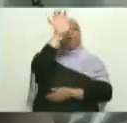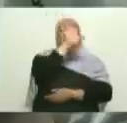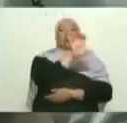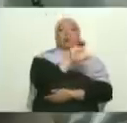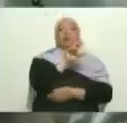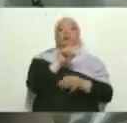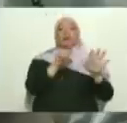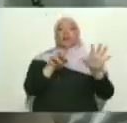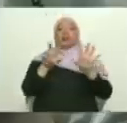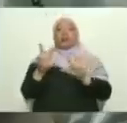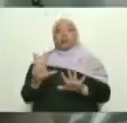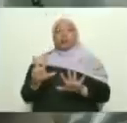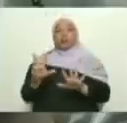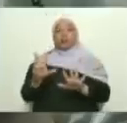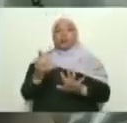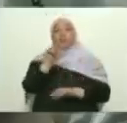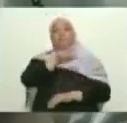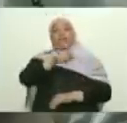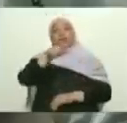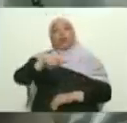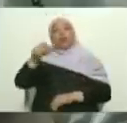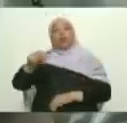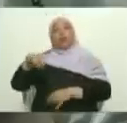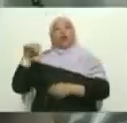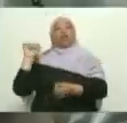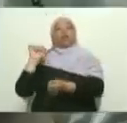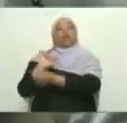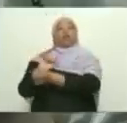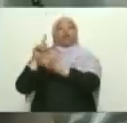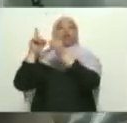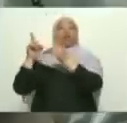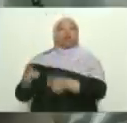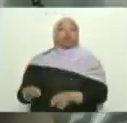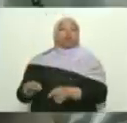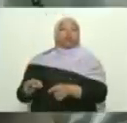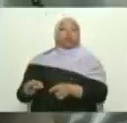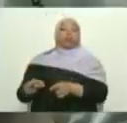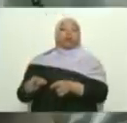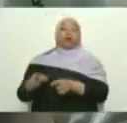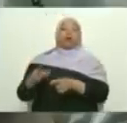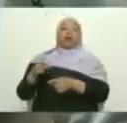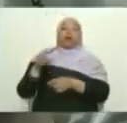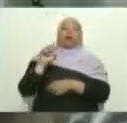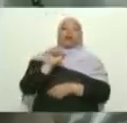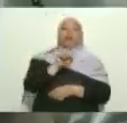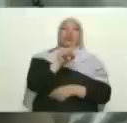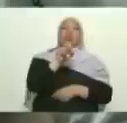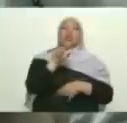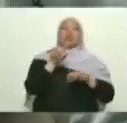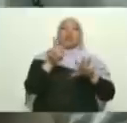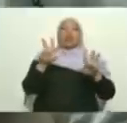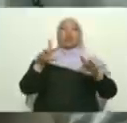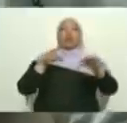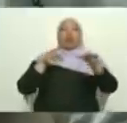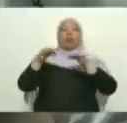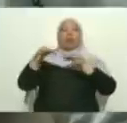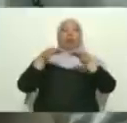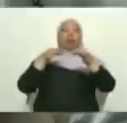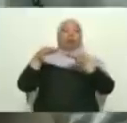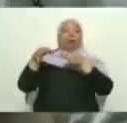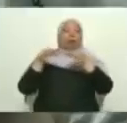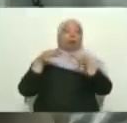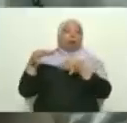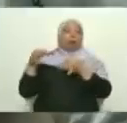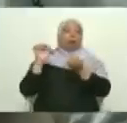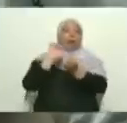63 personas han sido condenadas. Se han practicado 137 allanamientos. Se han